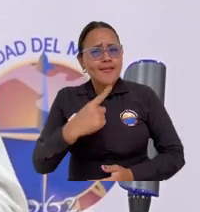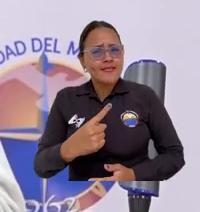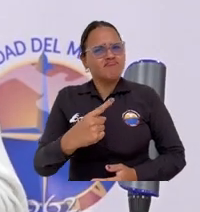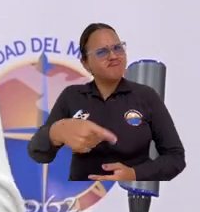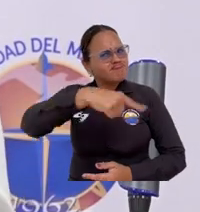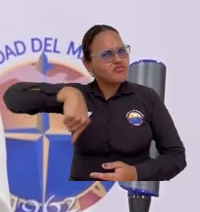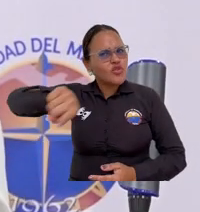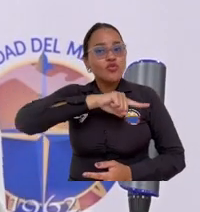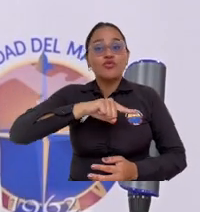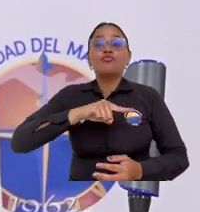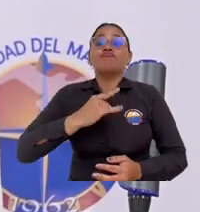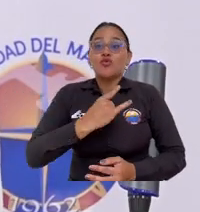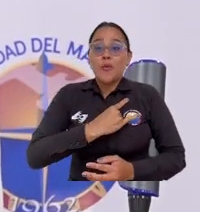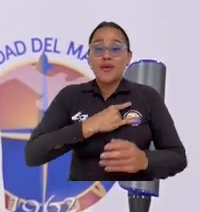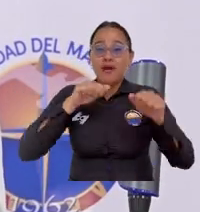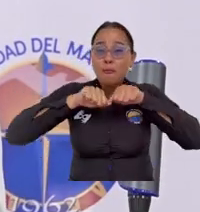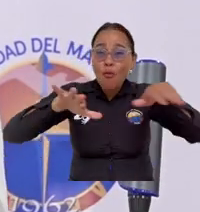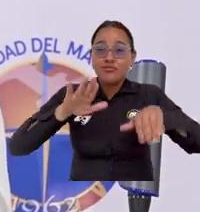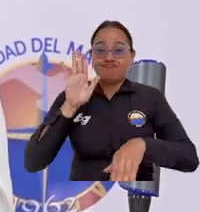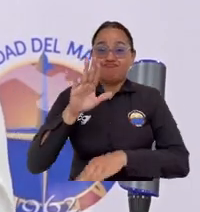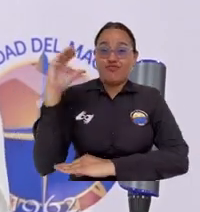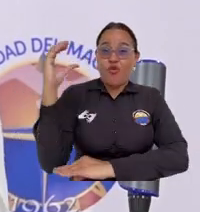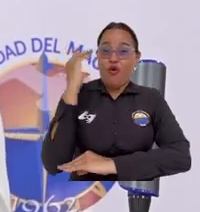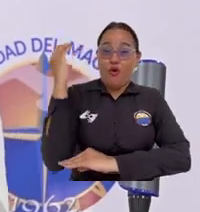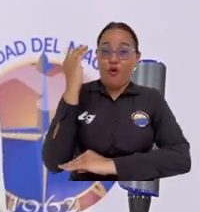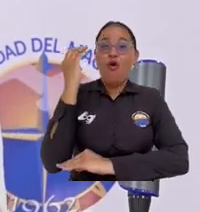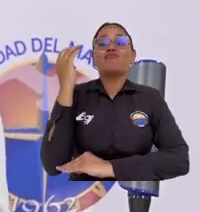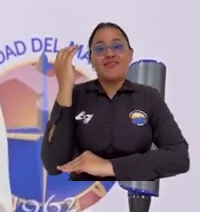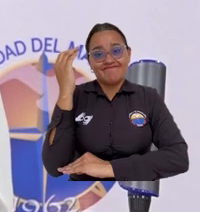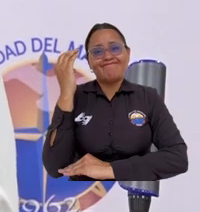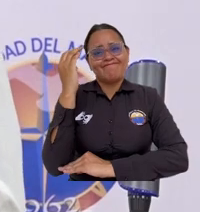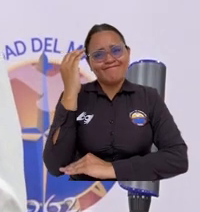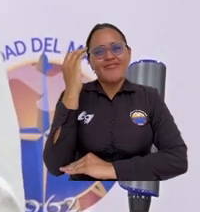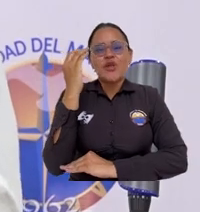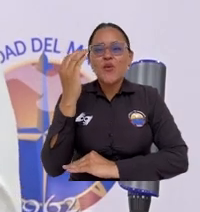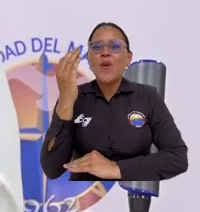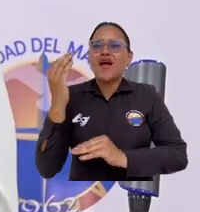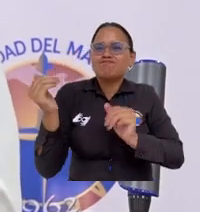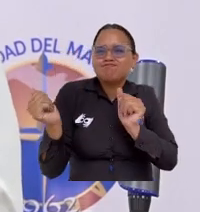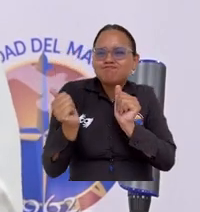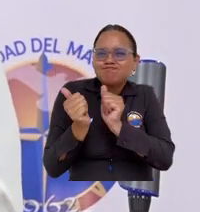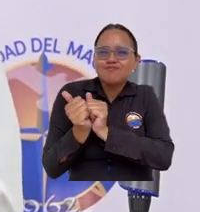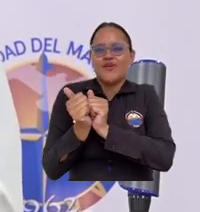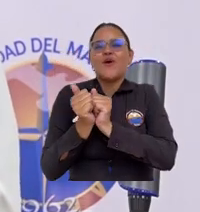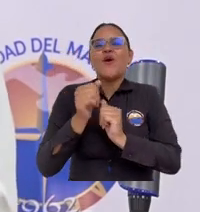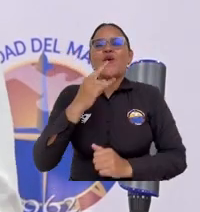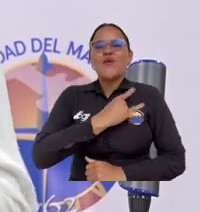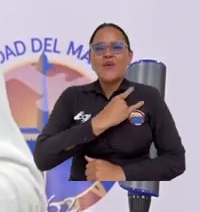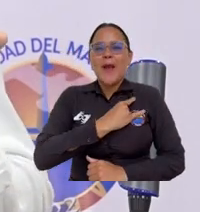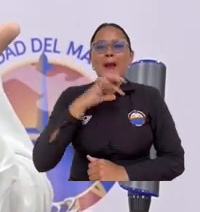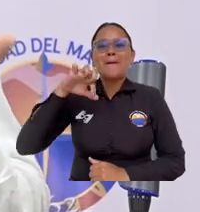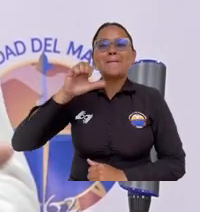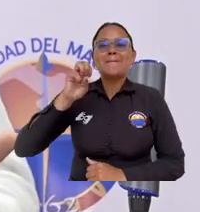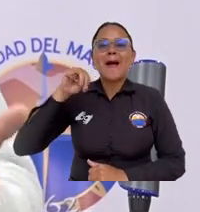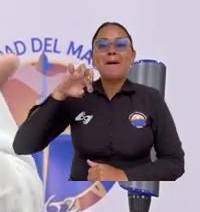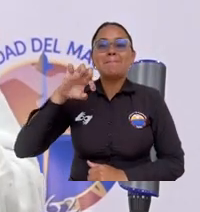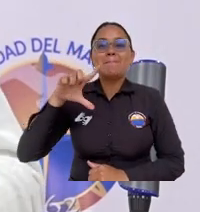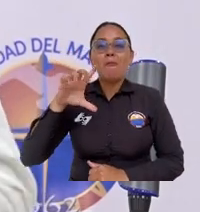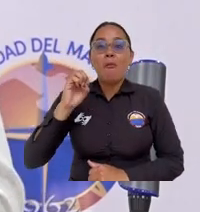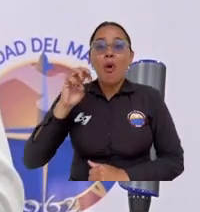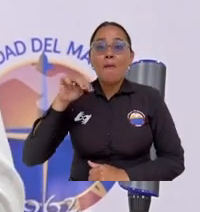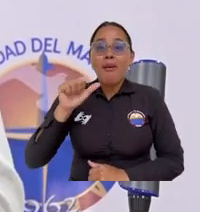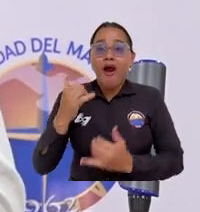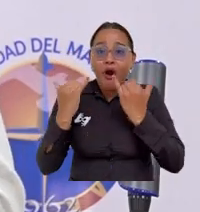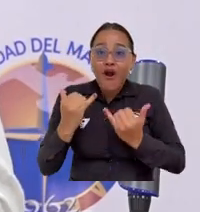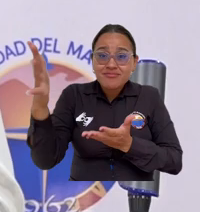Decir que como universidad pública colombiana, en este caso, junto con la Universidad de Pamplona, estamos honrados de